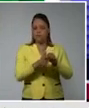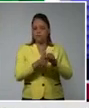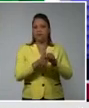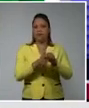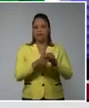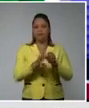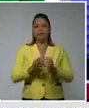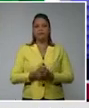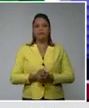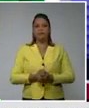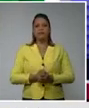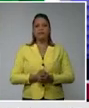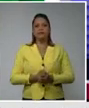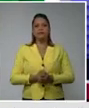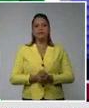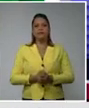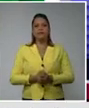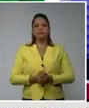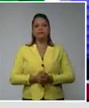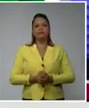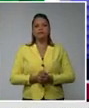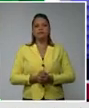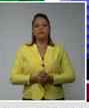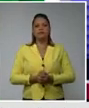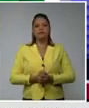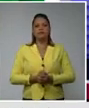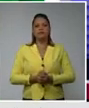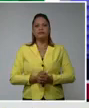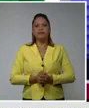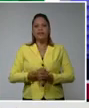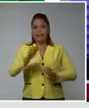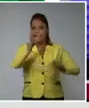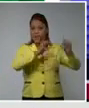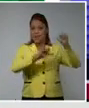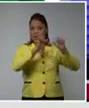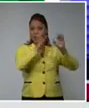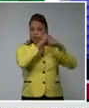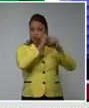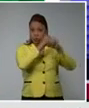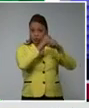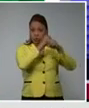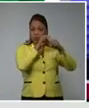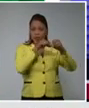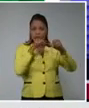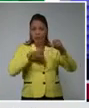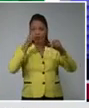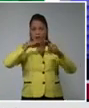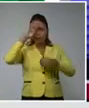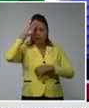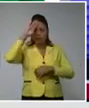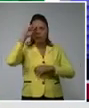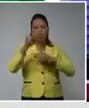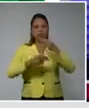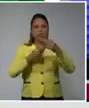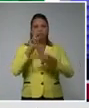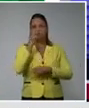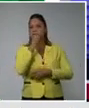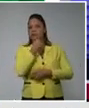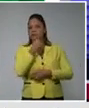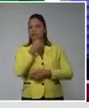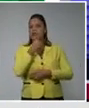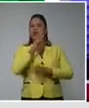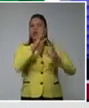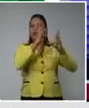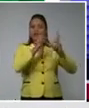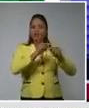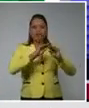COVID-19, el SARS-CoV-2, en los laboratorios de biología molecular de nuestro país, y como resultado